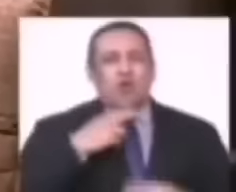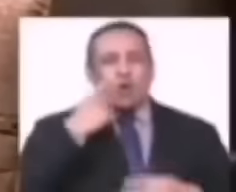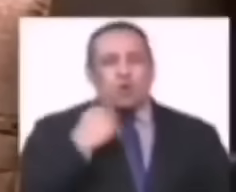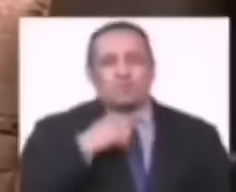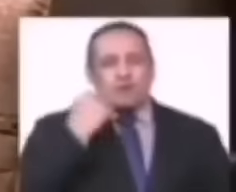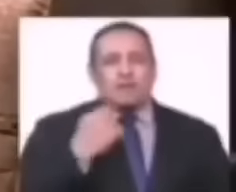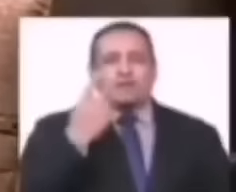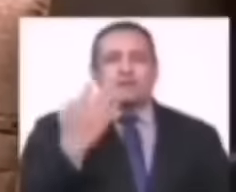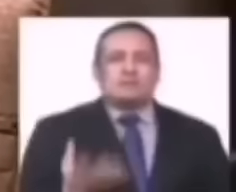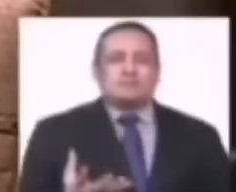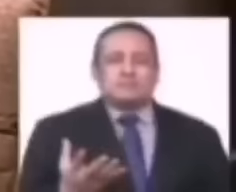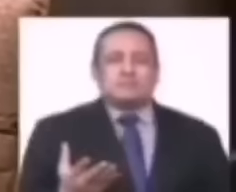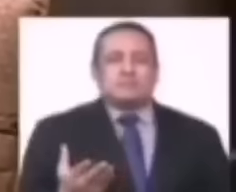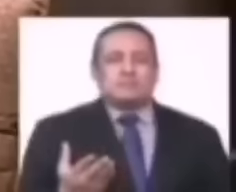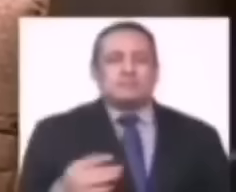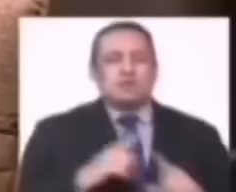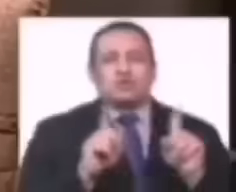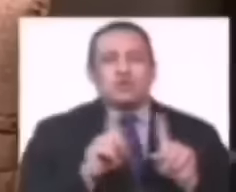hombre. Pero no.